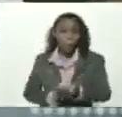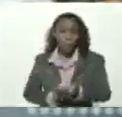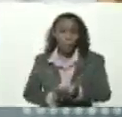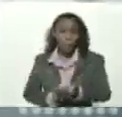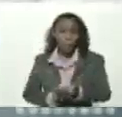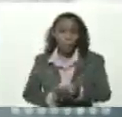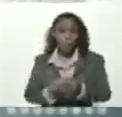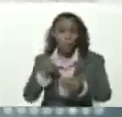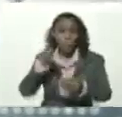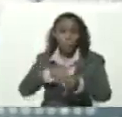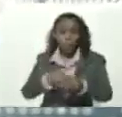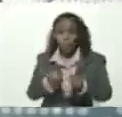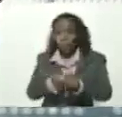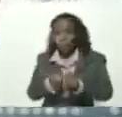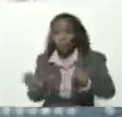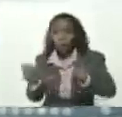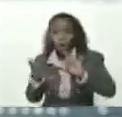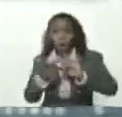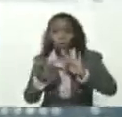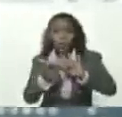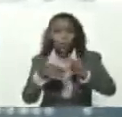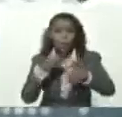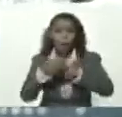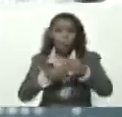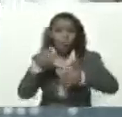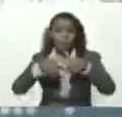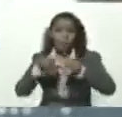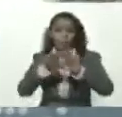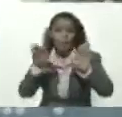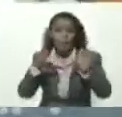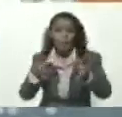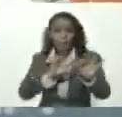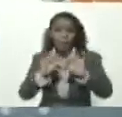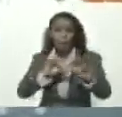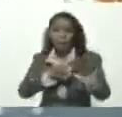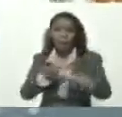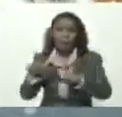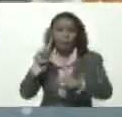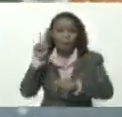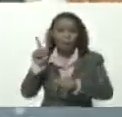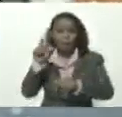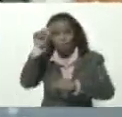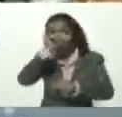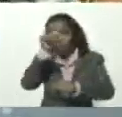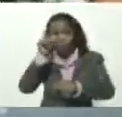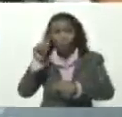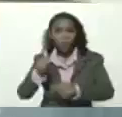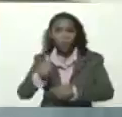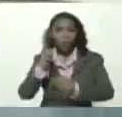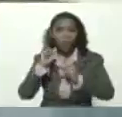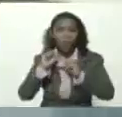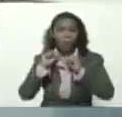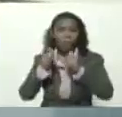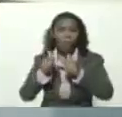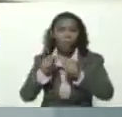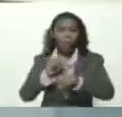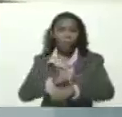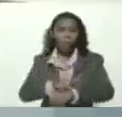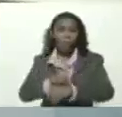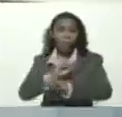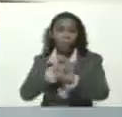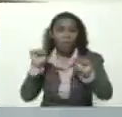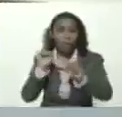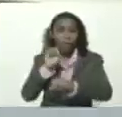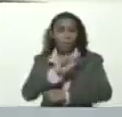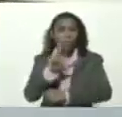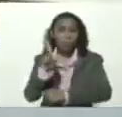mesas electorales, que serán constituidas luego el día domingo, muy temprano en la mañana. Y el